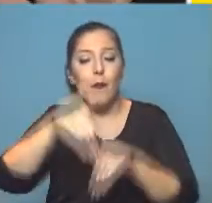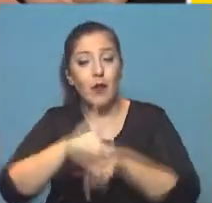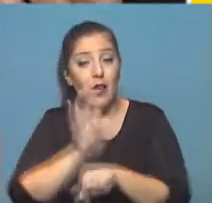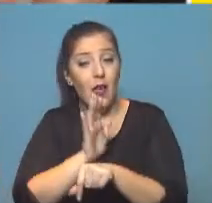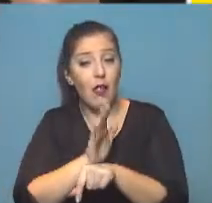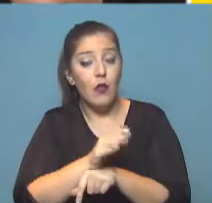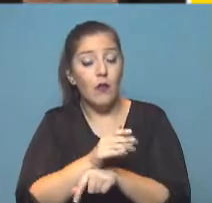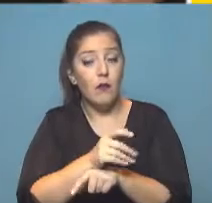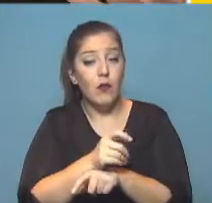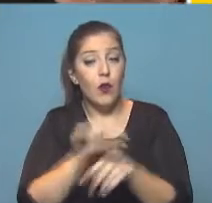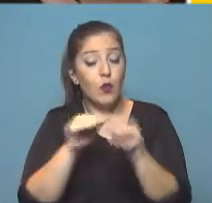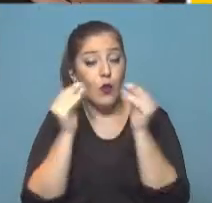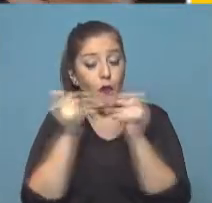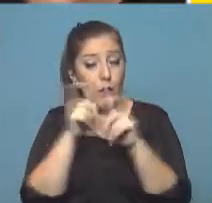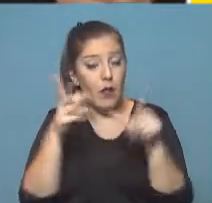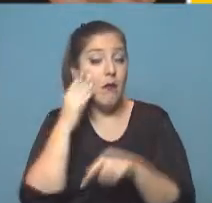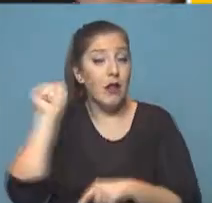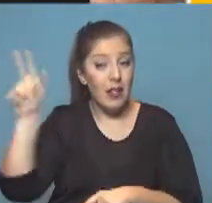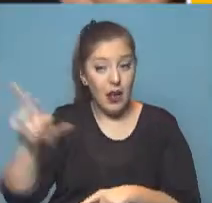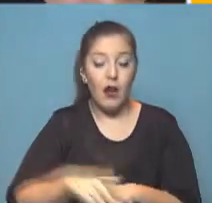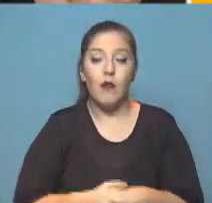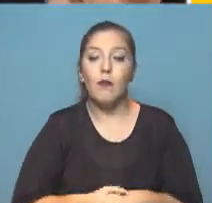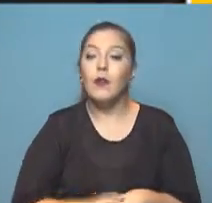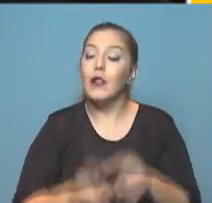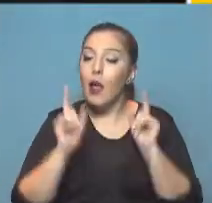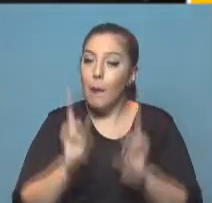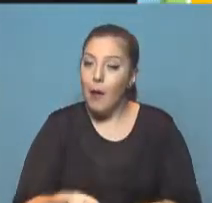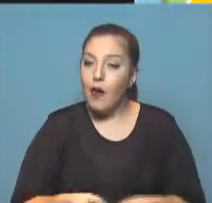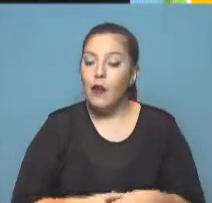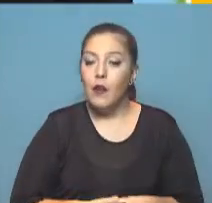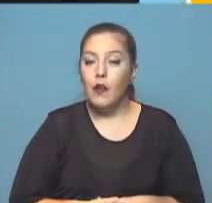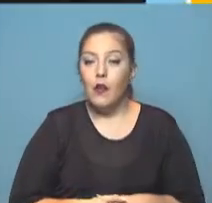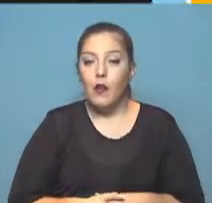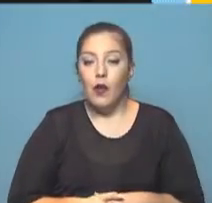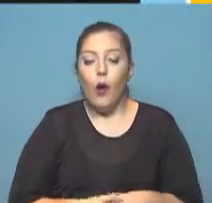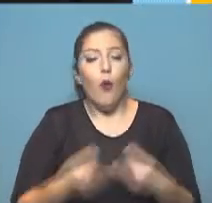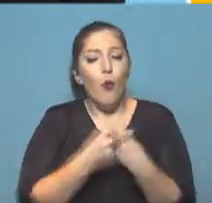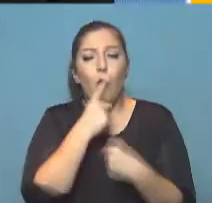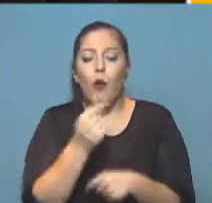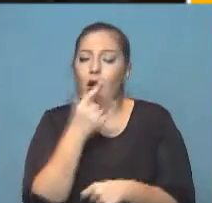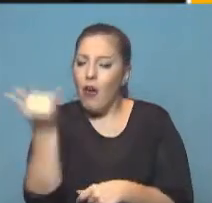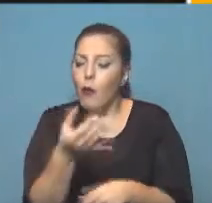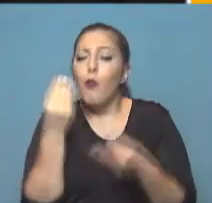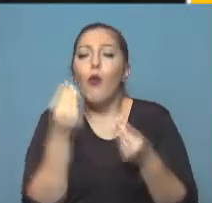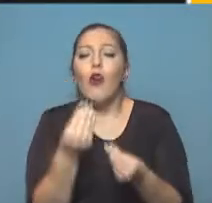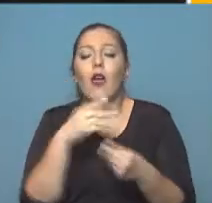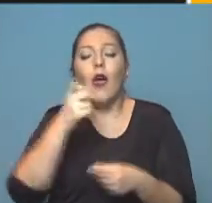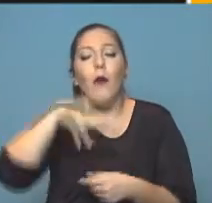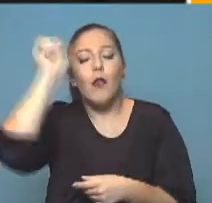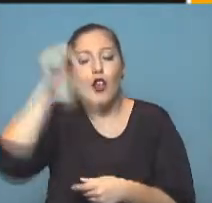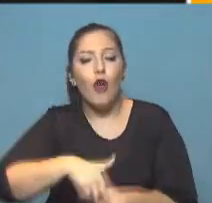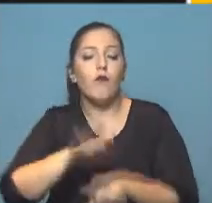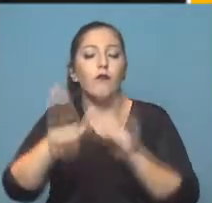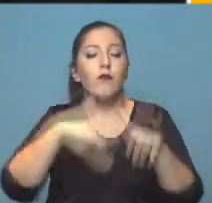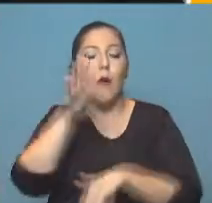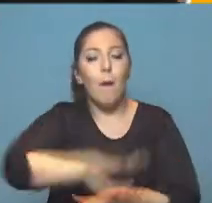muy sorpresivo, que fue el de Gran Bretaña, después del cual también se escucharon muchas críticas en el sentido de, bueno, ¿por qué Cameron convocó un plebiscito